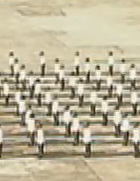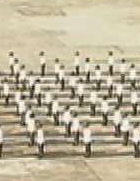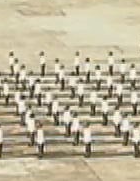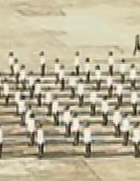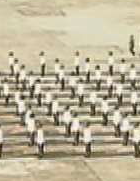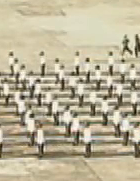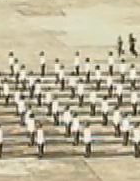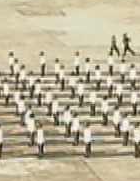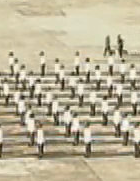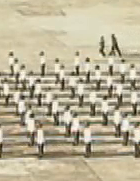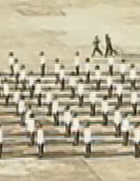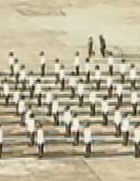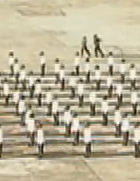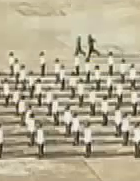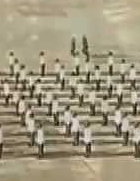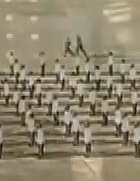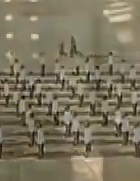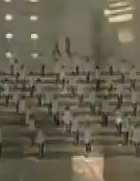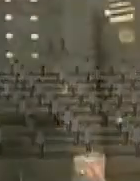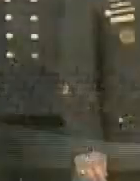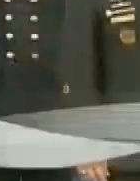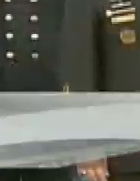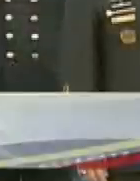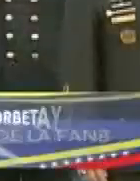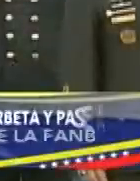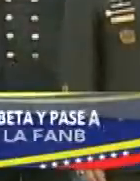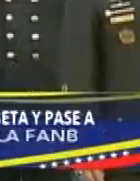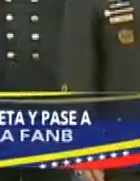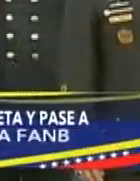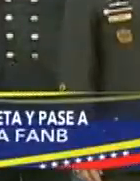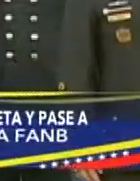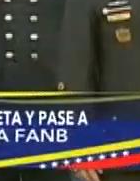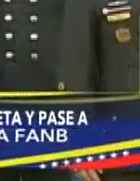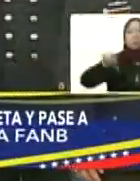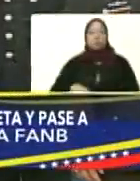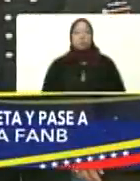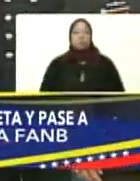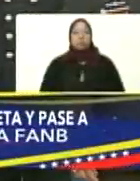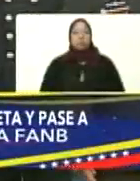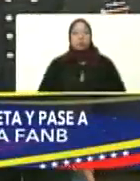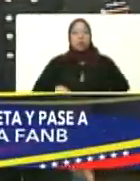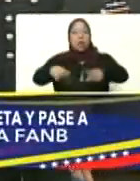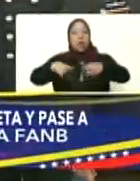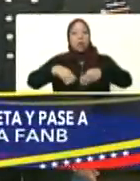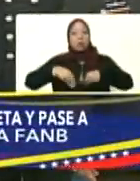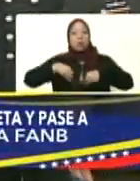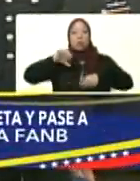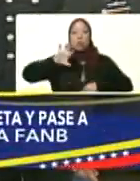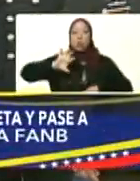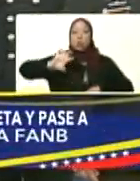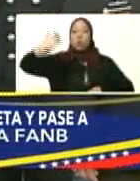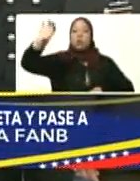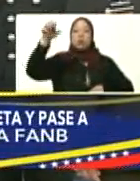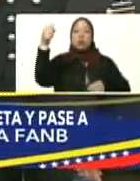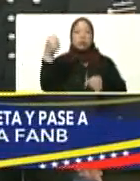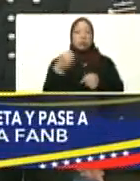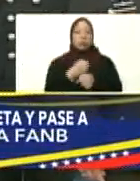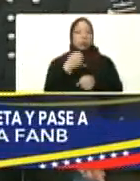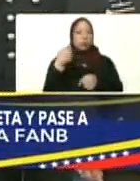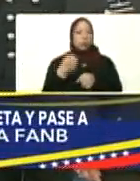el compromiso con la patria que han asumido con este